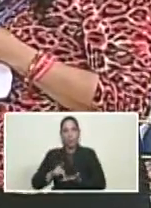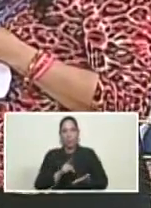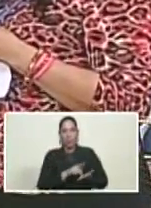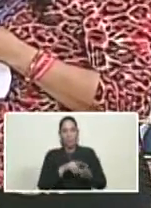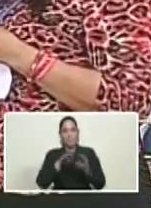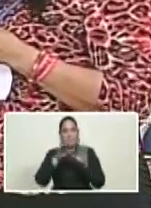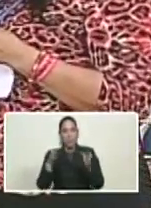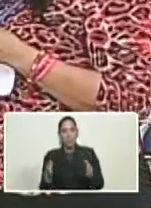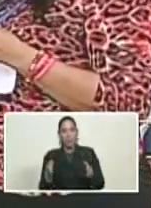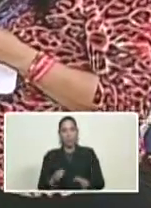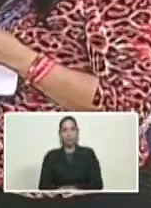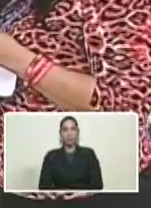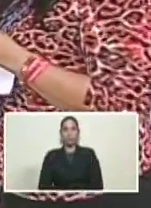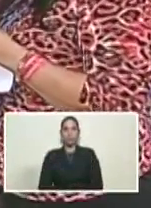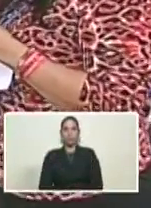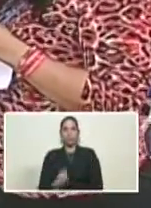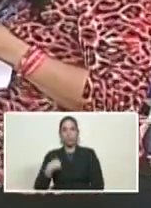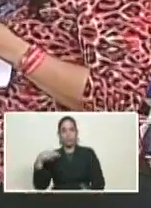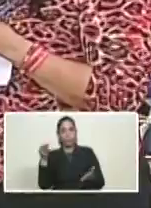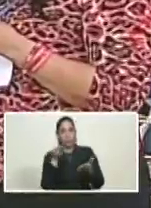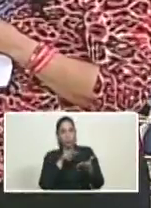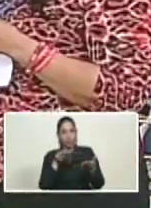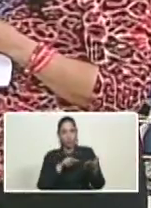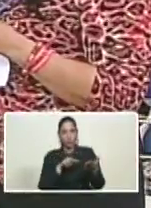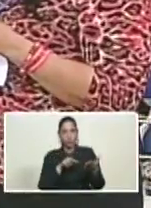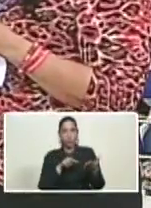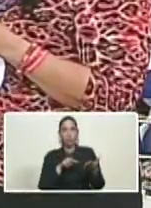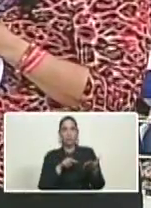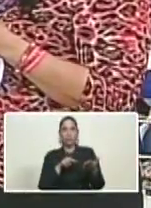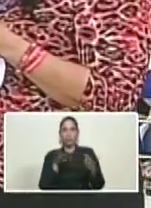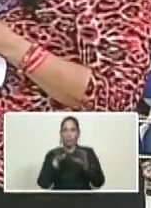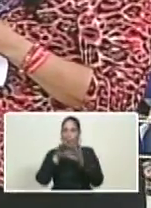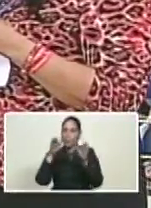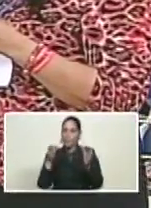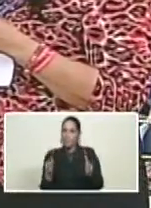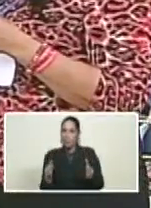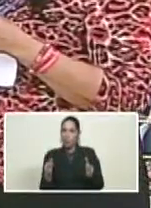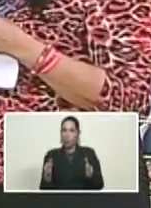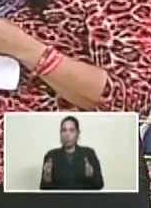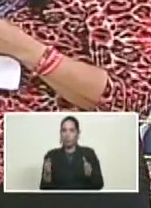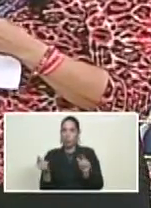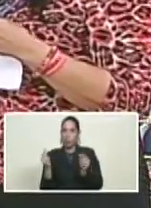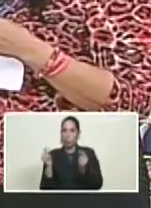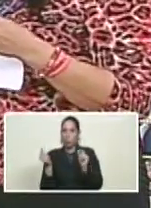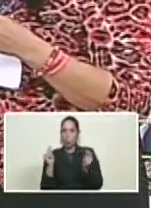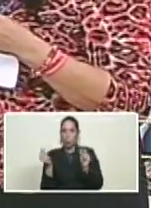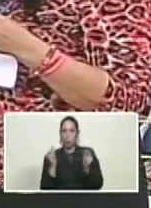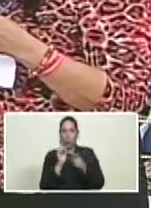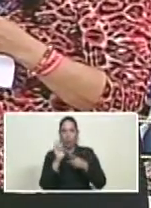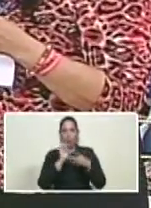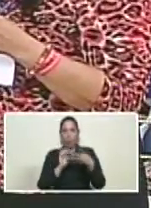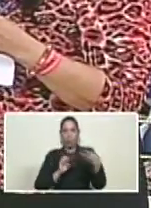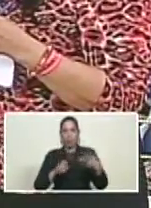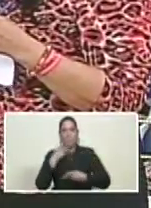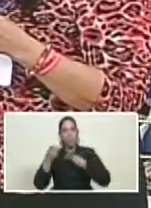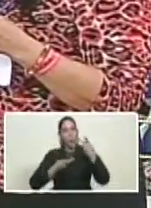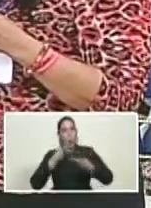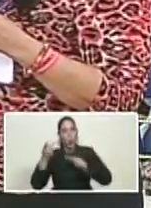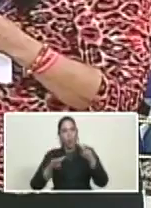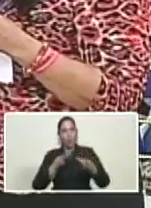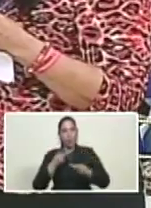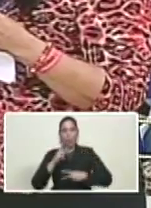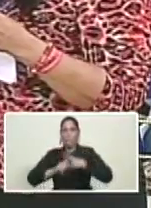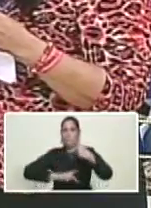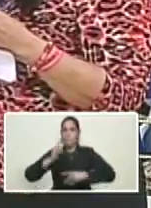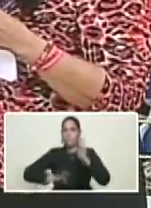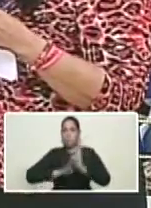mesa. Leo textualmente, la mesa discutió elementos para una política de